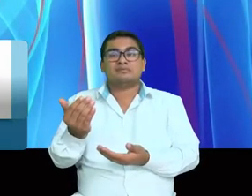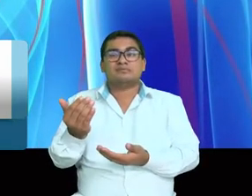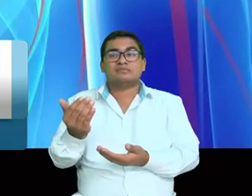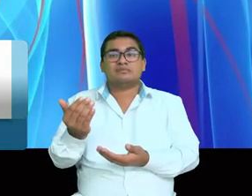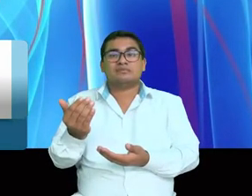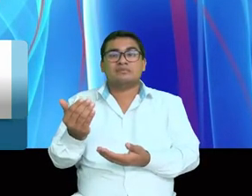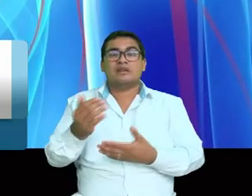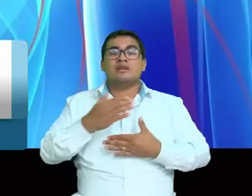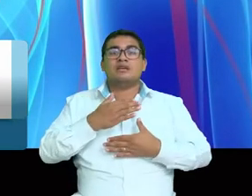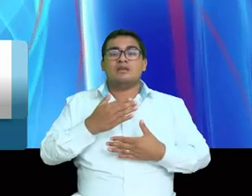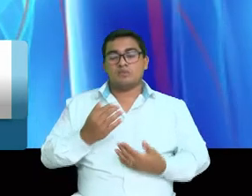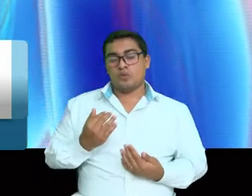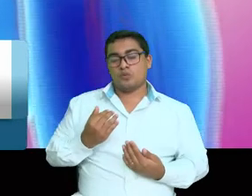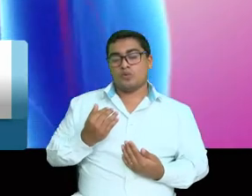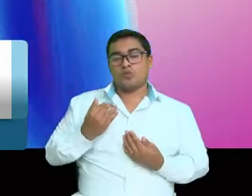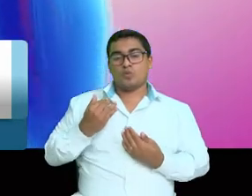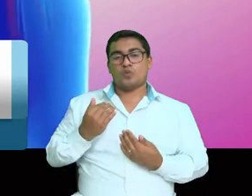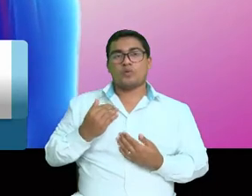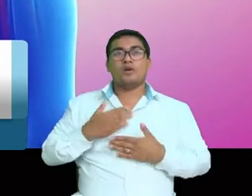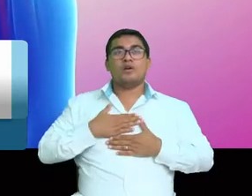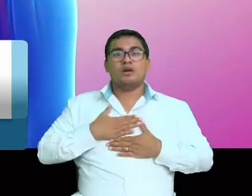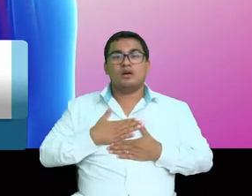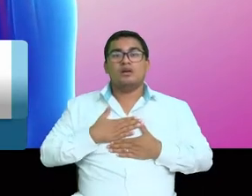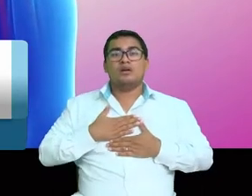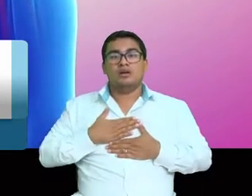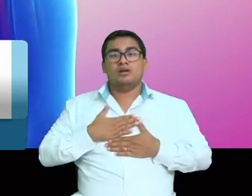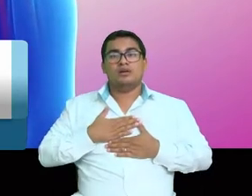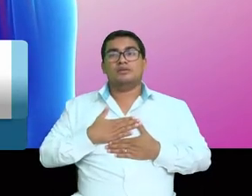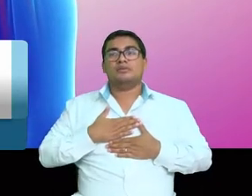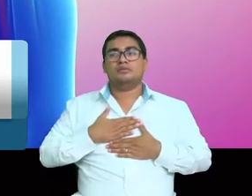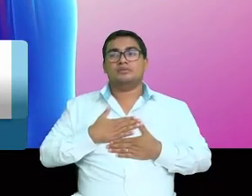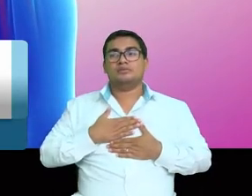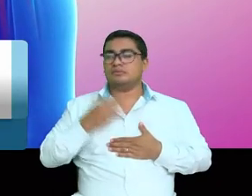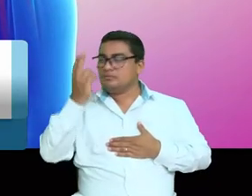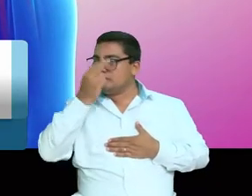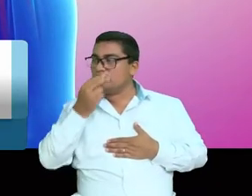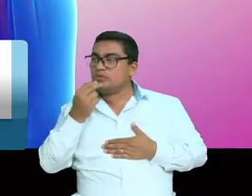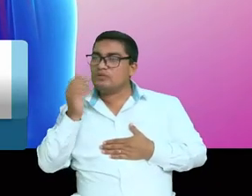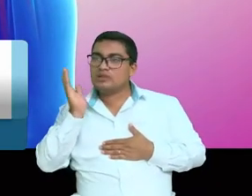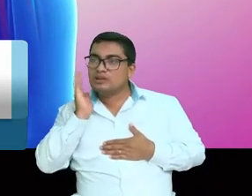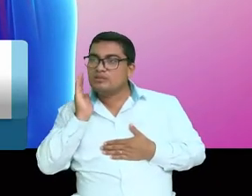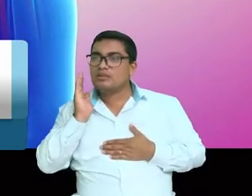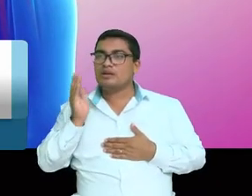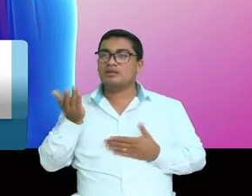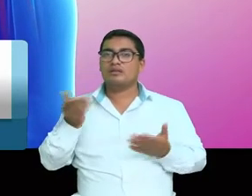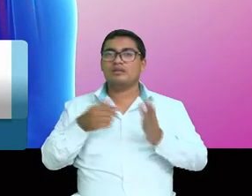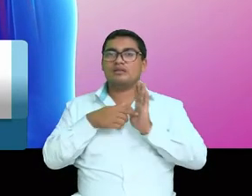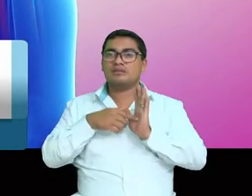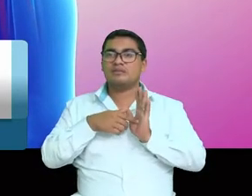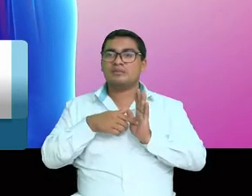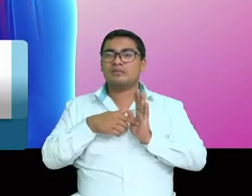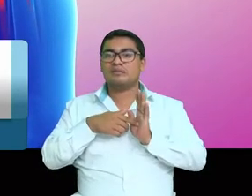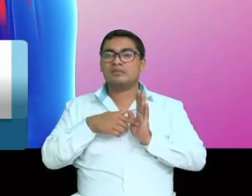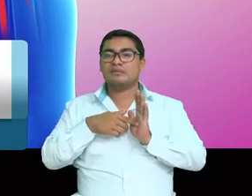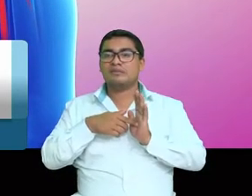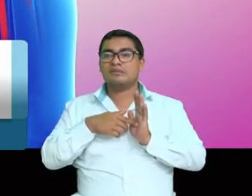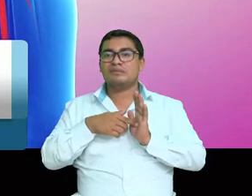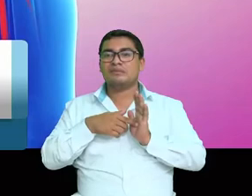si se cansa durante la alimentación. Si uno le pregunta a la madre, ¿cuánto se toma